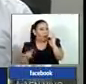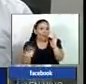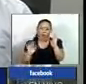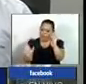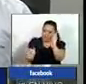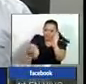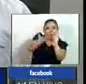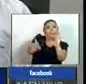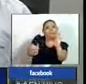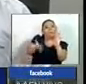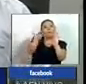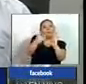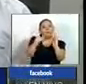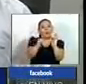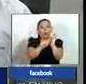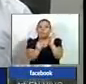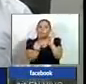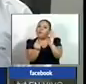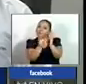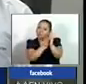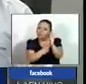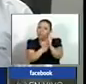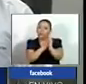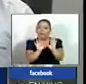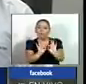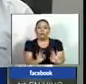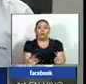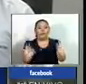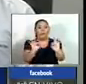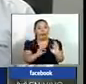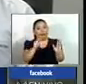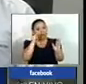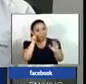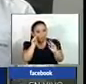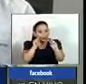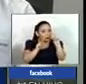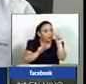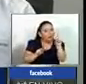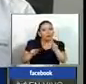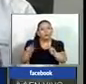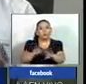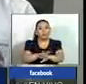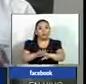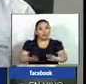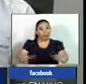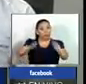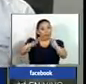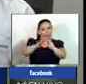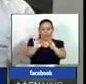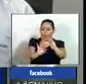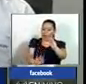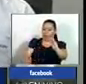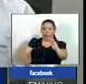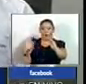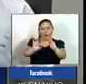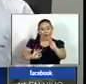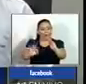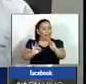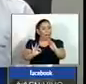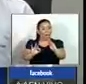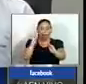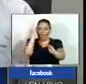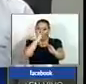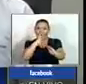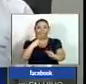mezcla. También la textura es óptima. Significa que la apariencia al fin del acabo va a ser mucho mejor, mucho